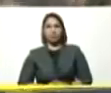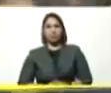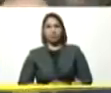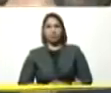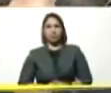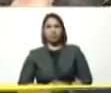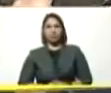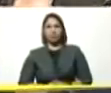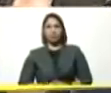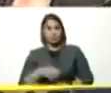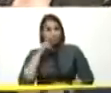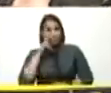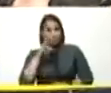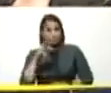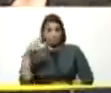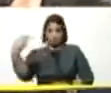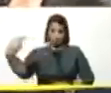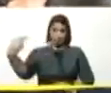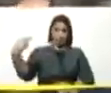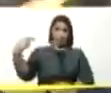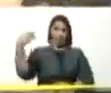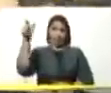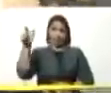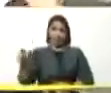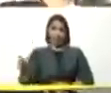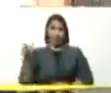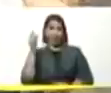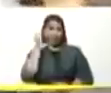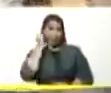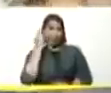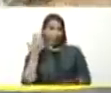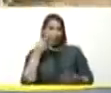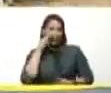mira esa vecina como me ve, vale, desde allá, de reojo.